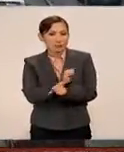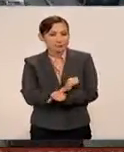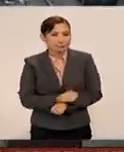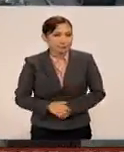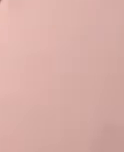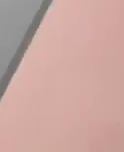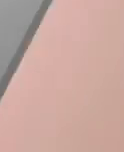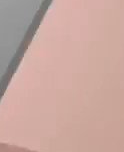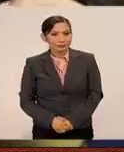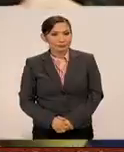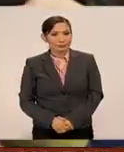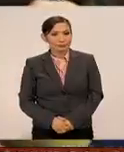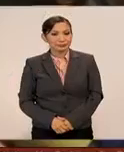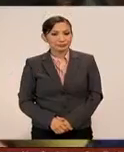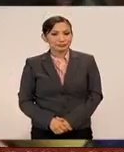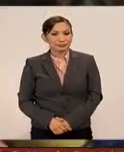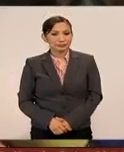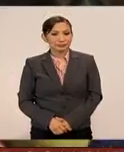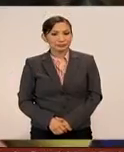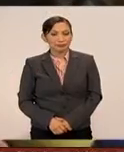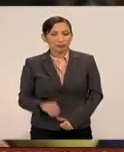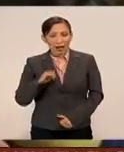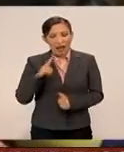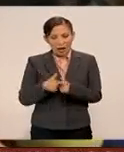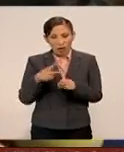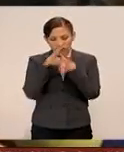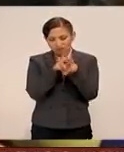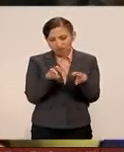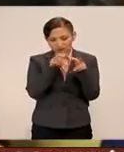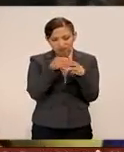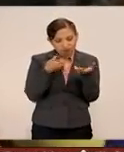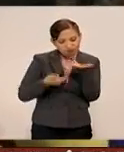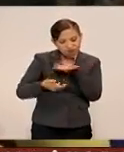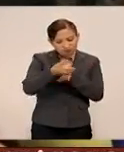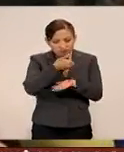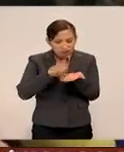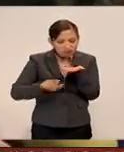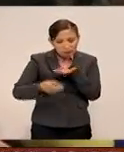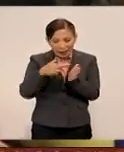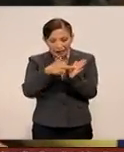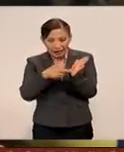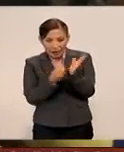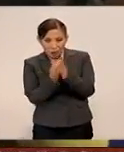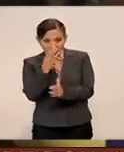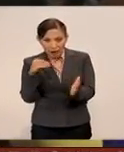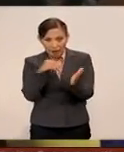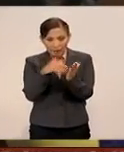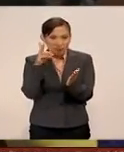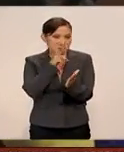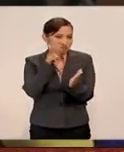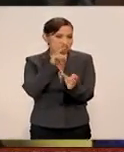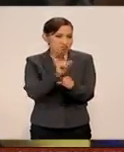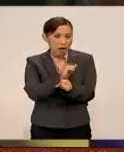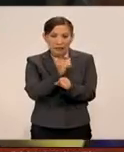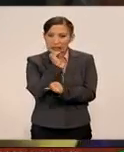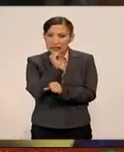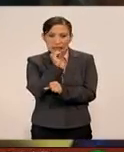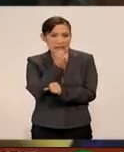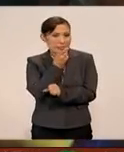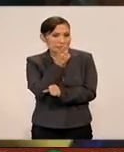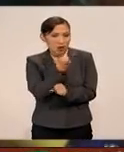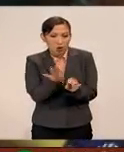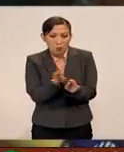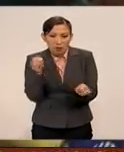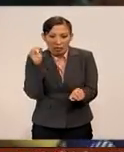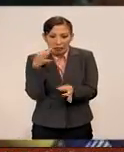automotores. Es algo que se analizará como parte de esta nueva norma de verificación vehicular, que ahorita no les podría decir cómo